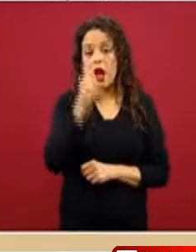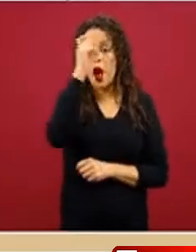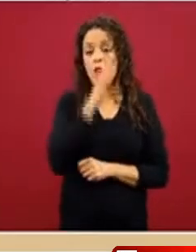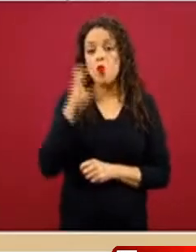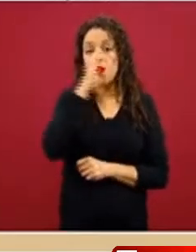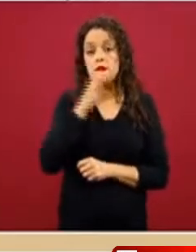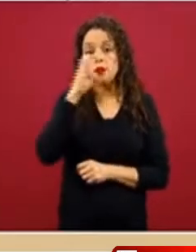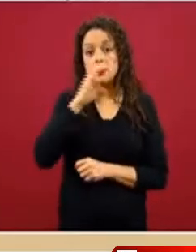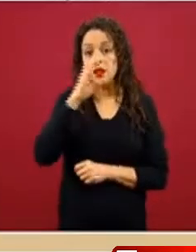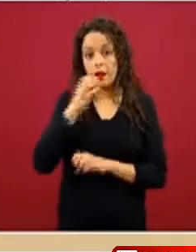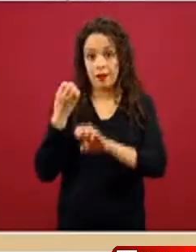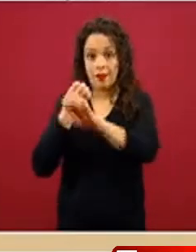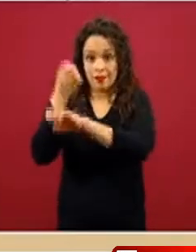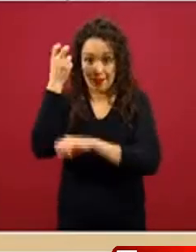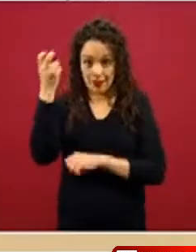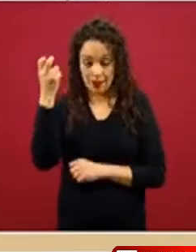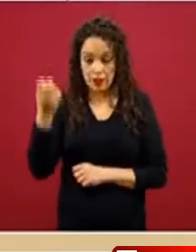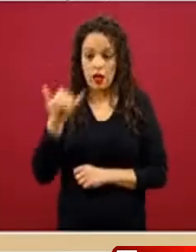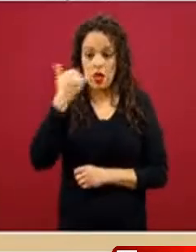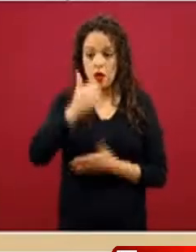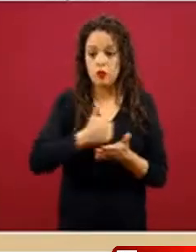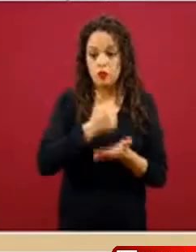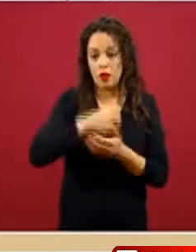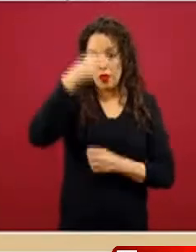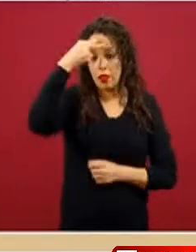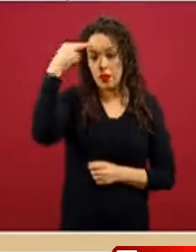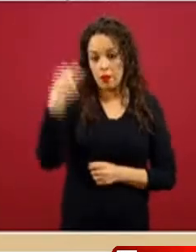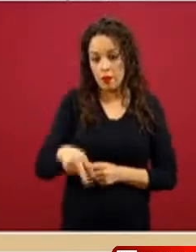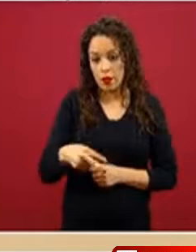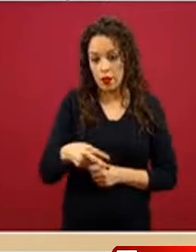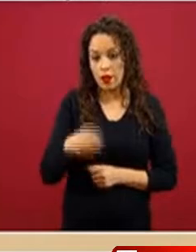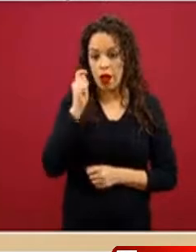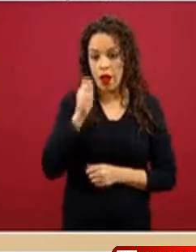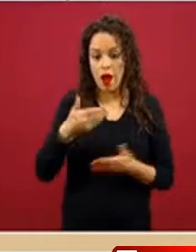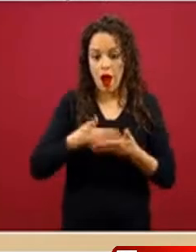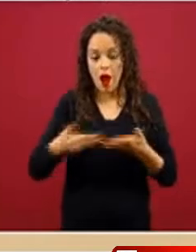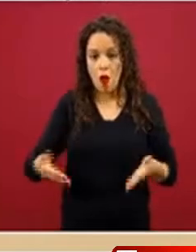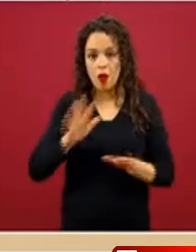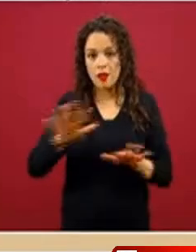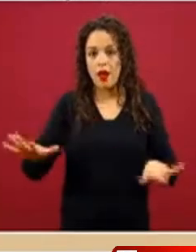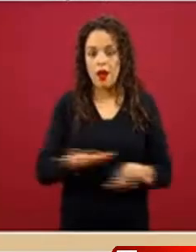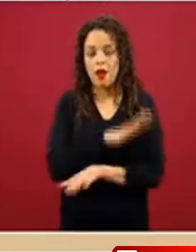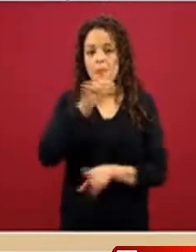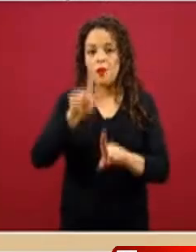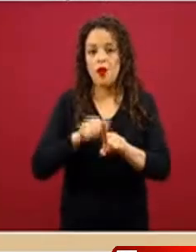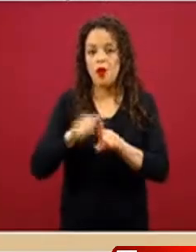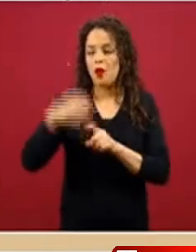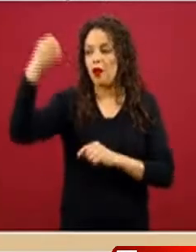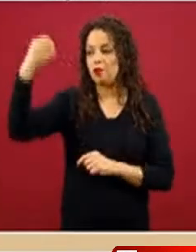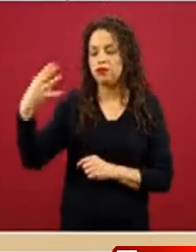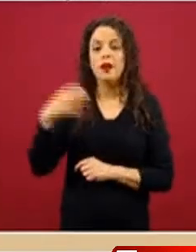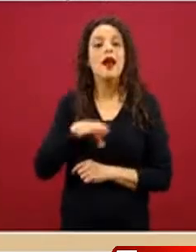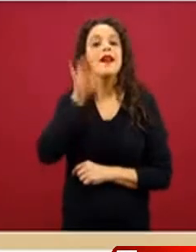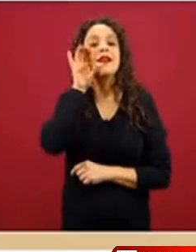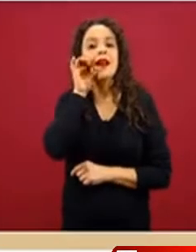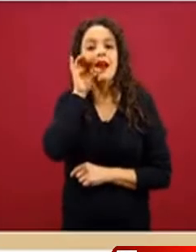Aguascalientes y la Ciudad de México a los estados que están ahora en nivel naranja. La siguiente, por